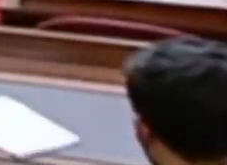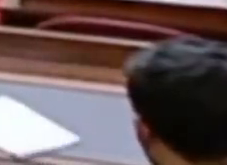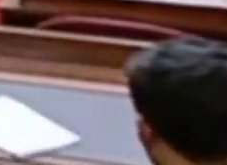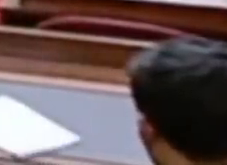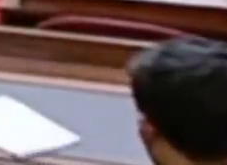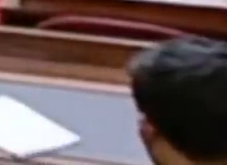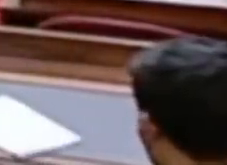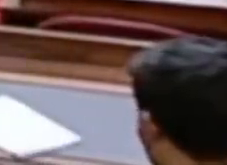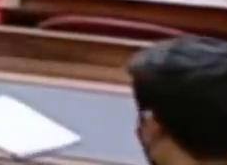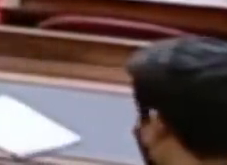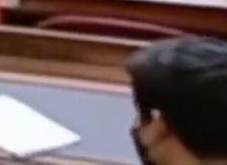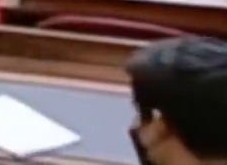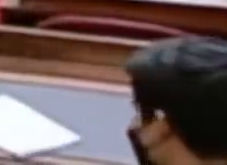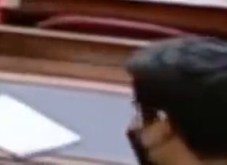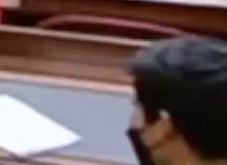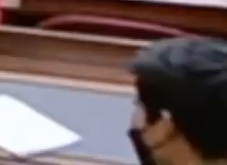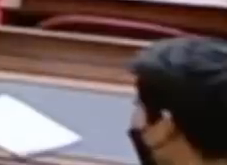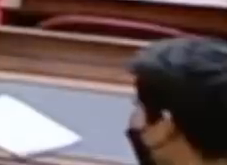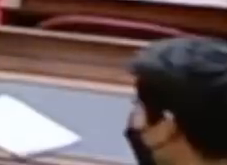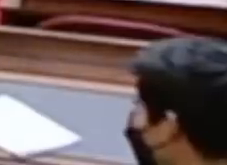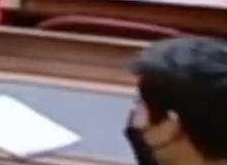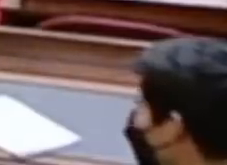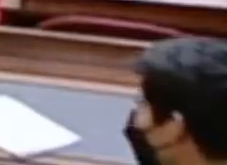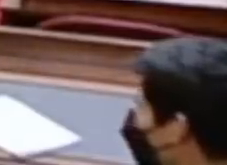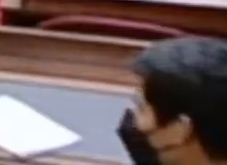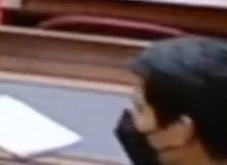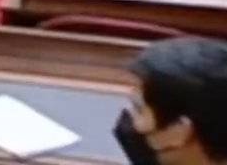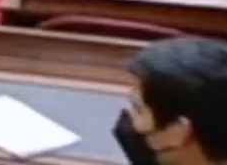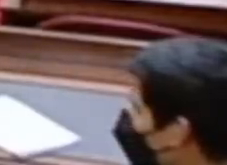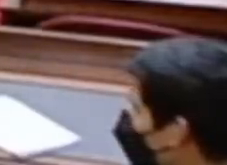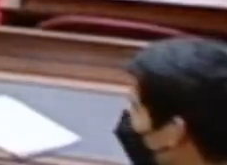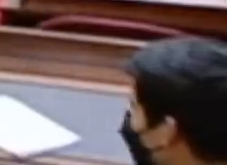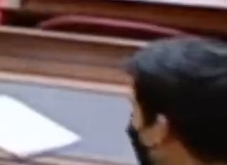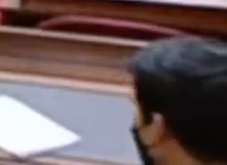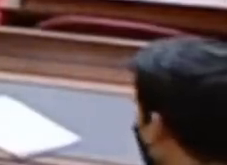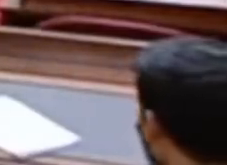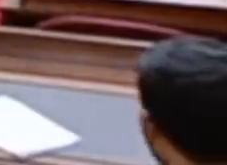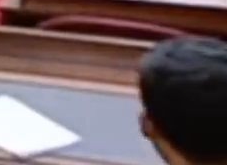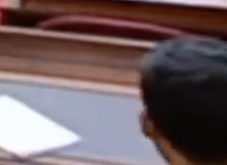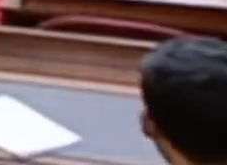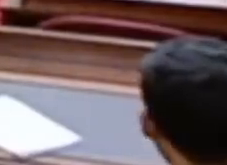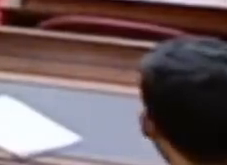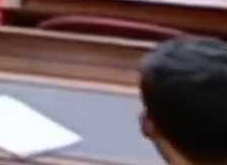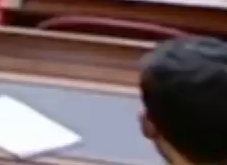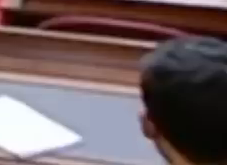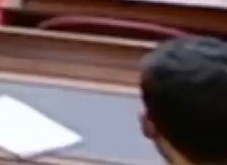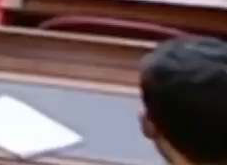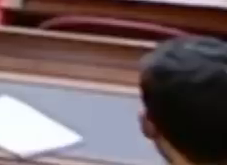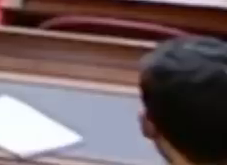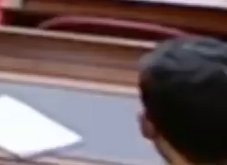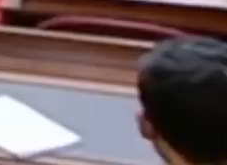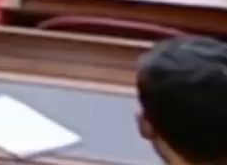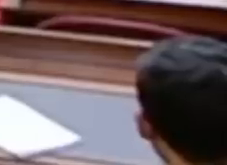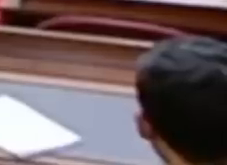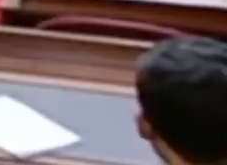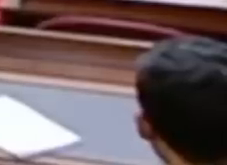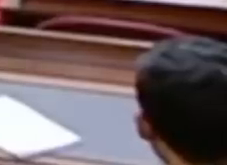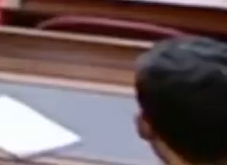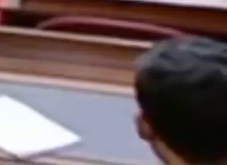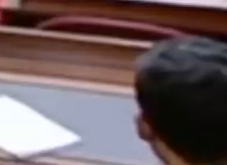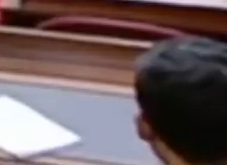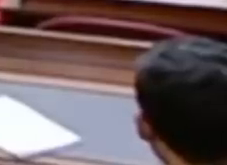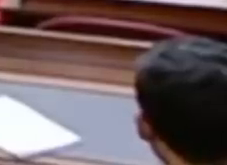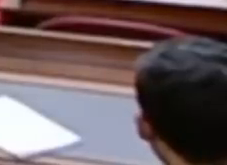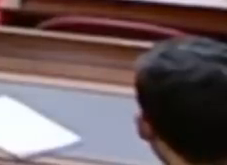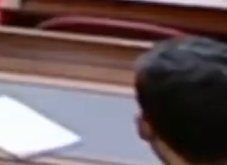palabra, Germán Tacuri. La Comisión de Educación va a sesionar a la 1 p.m. Sería bueno que citen al congresista Paredes.